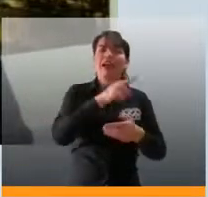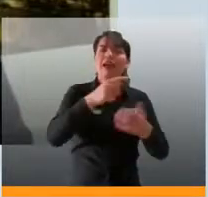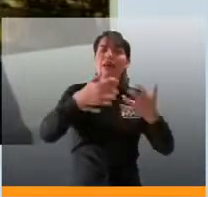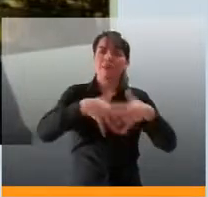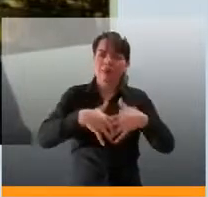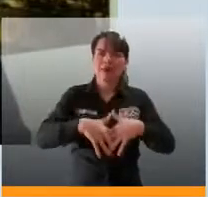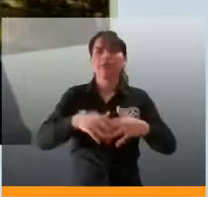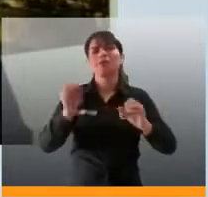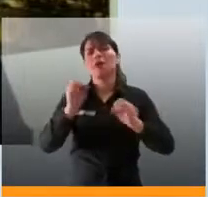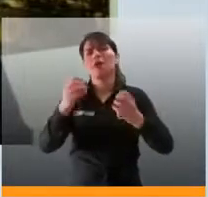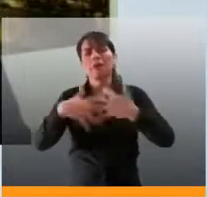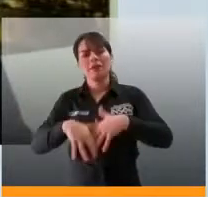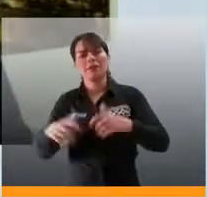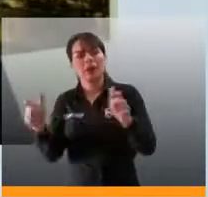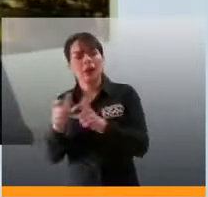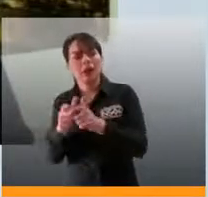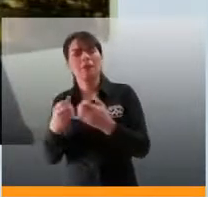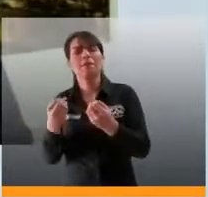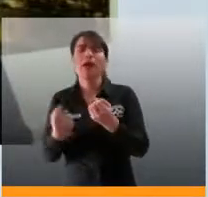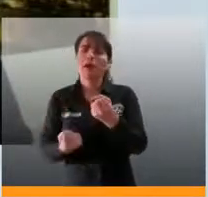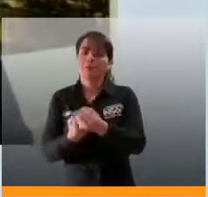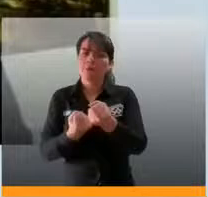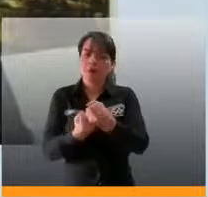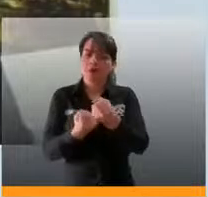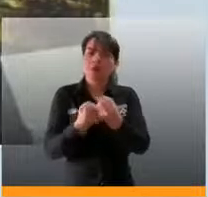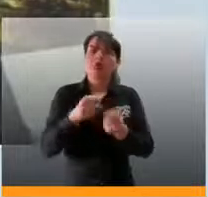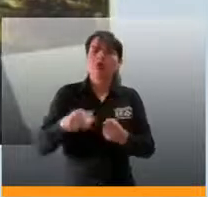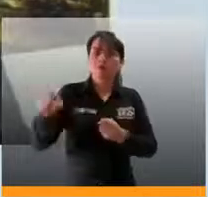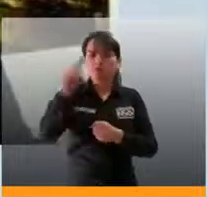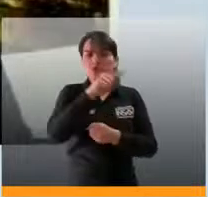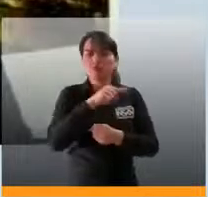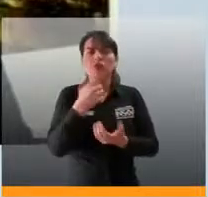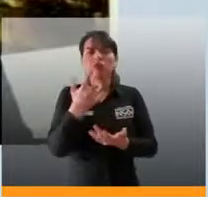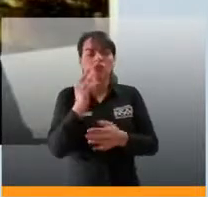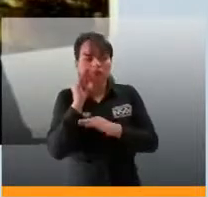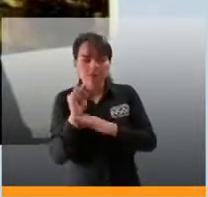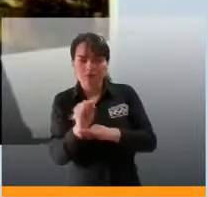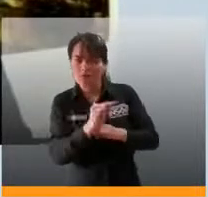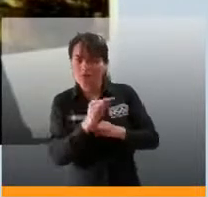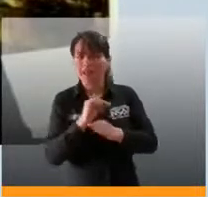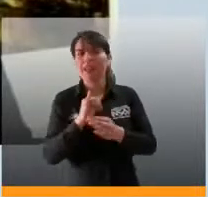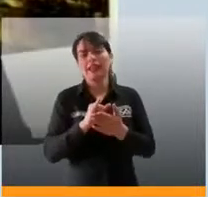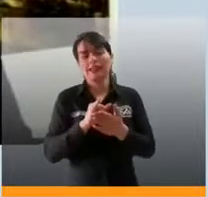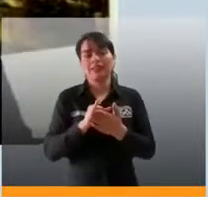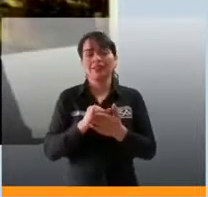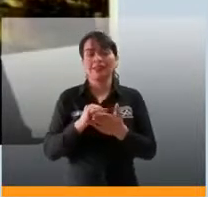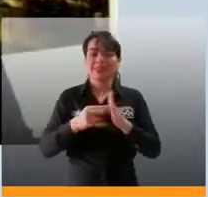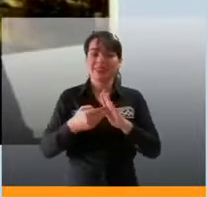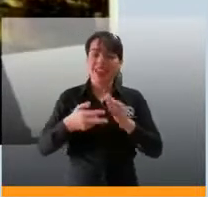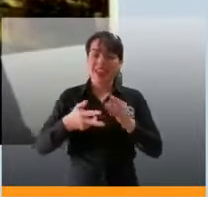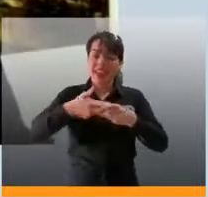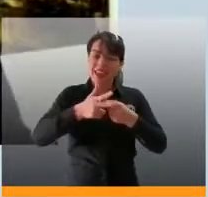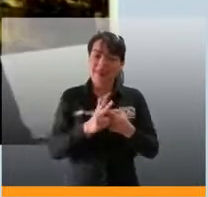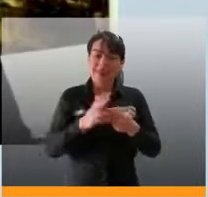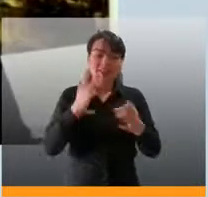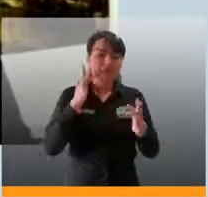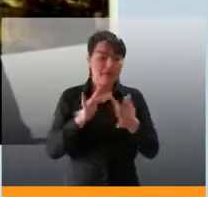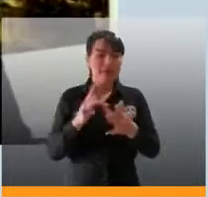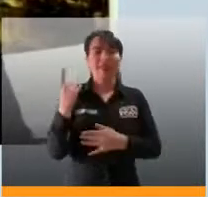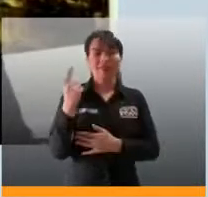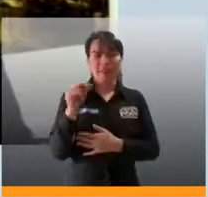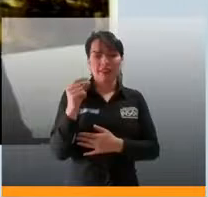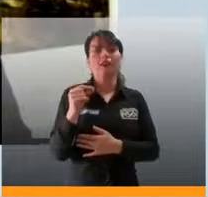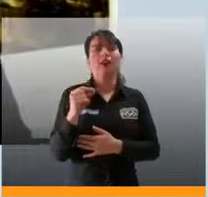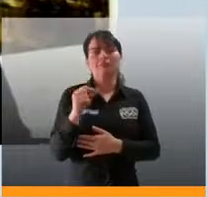microempresas para apoyar y para fortalecer todo el tema de mentorías. El tema de las herramientas digitales, y estoy de acuerdo que